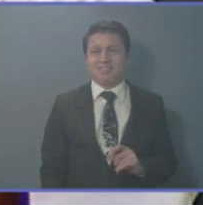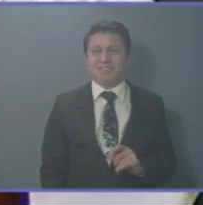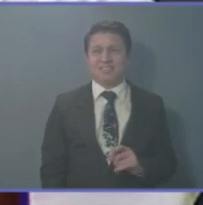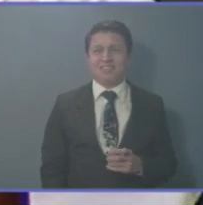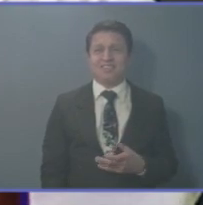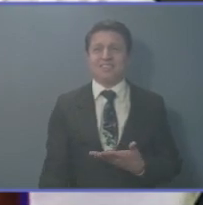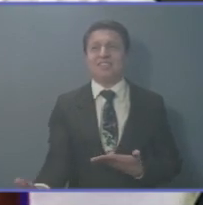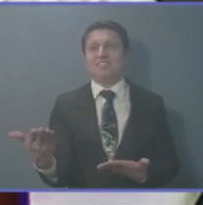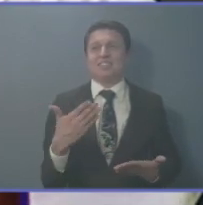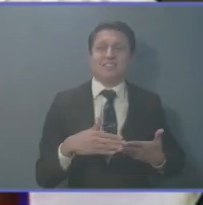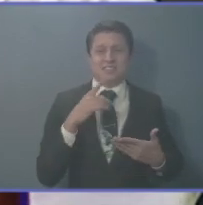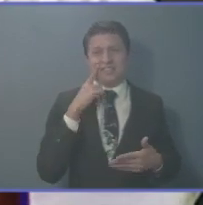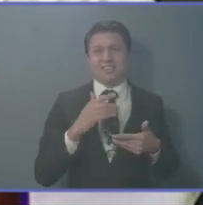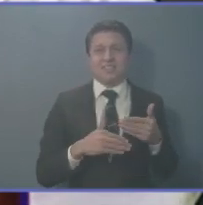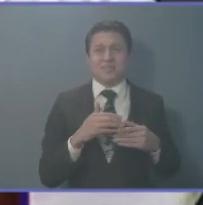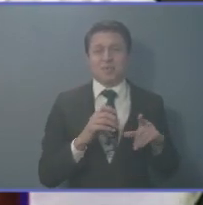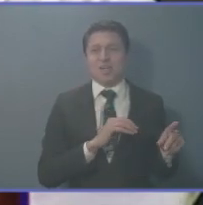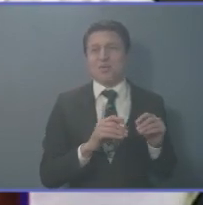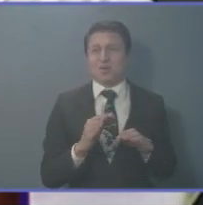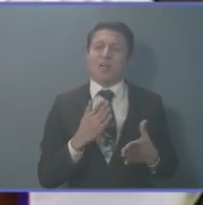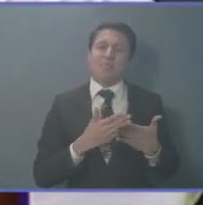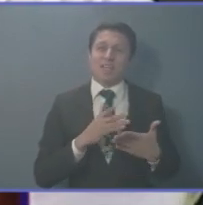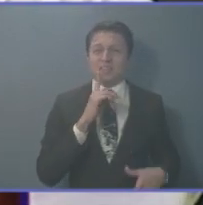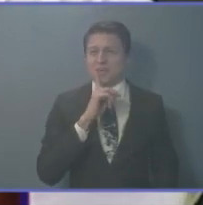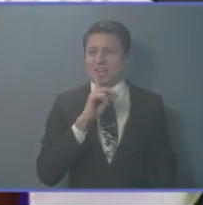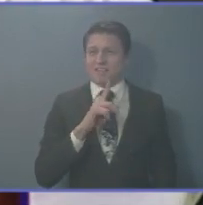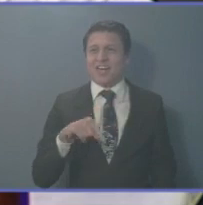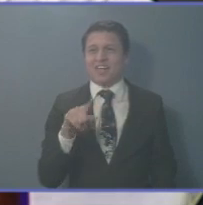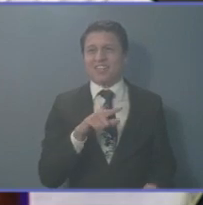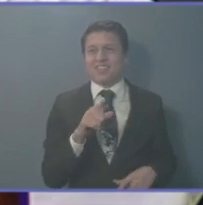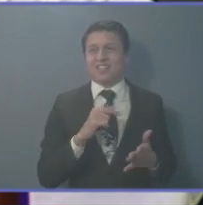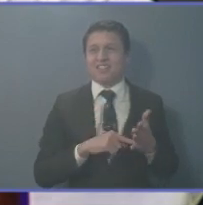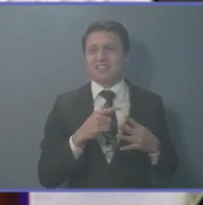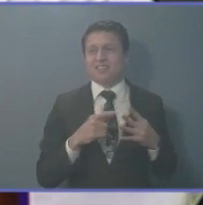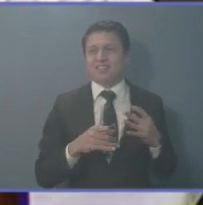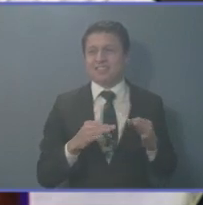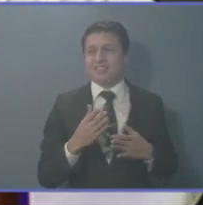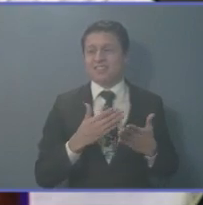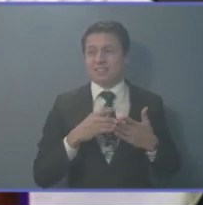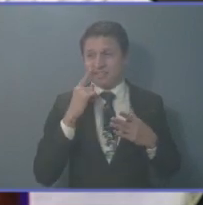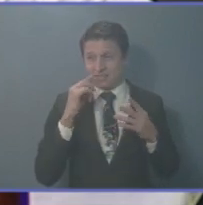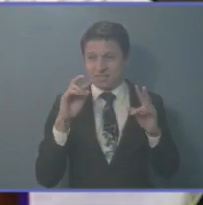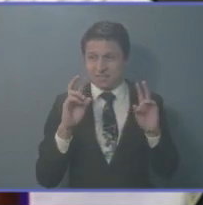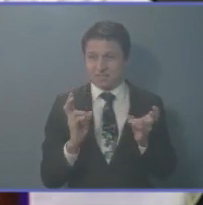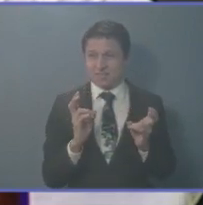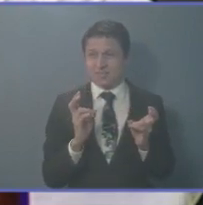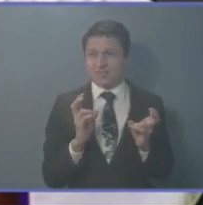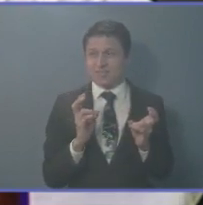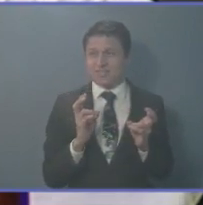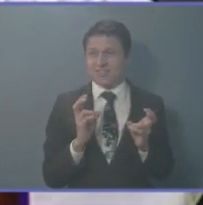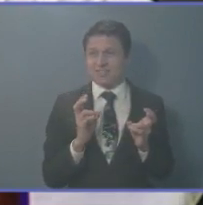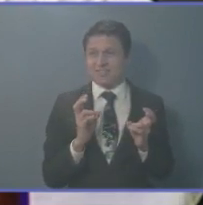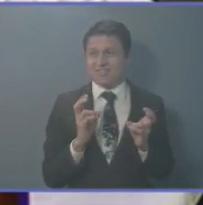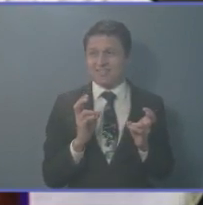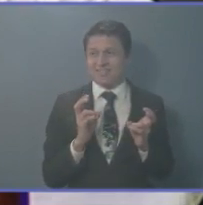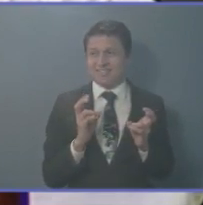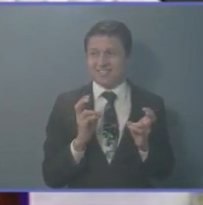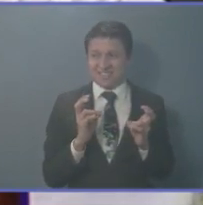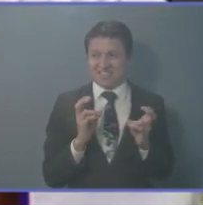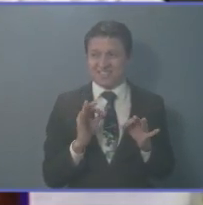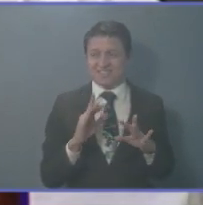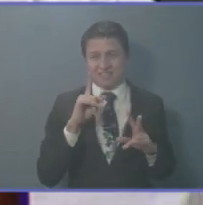plazo que señale la evaluación médica, como medida sanitaria individualizada, específica y concreta